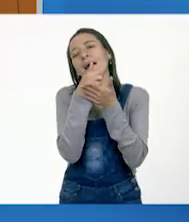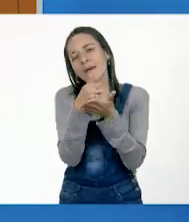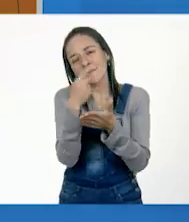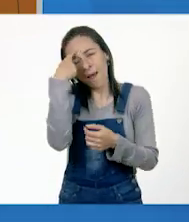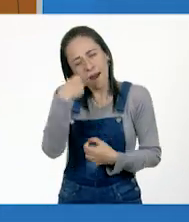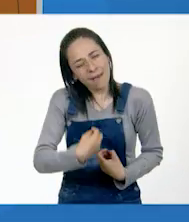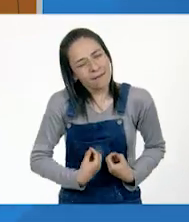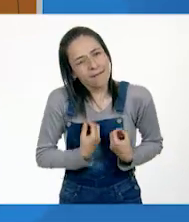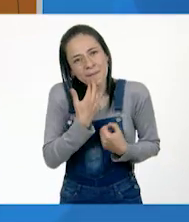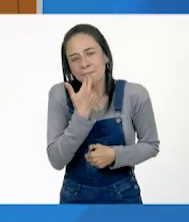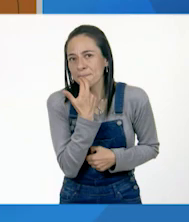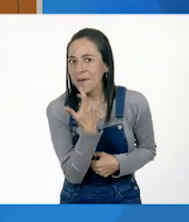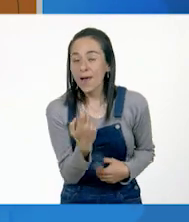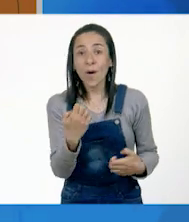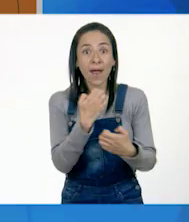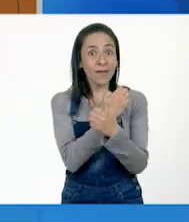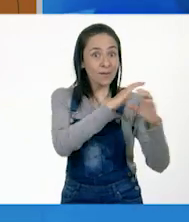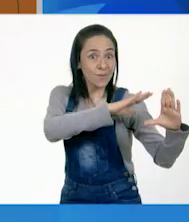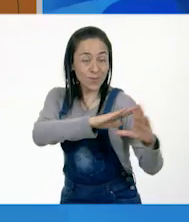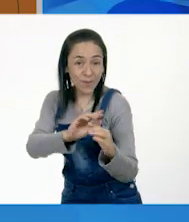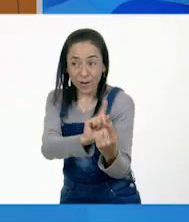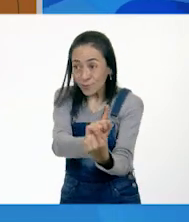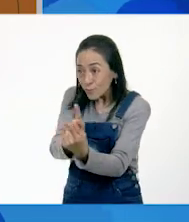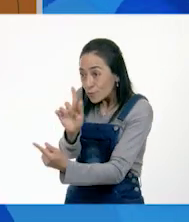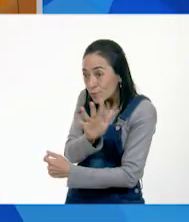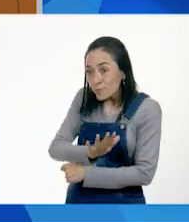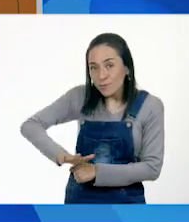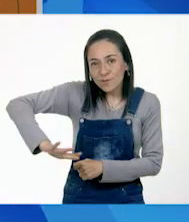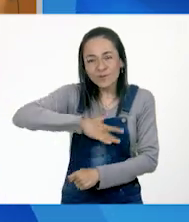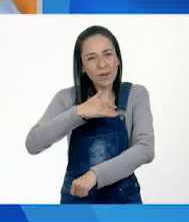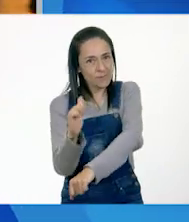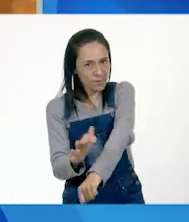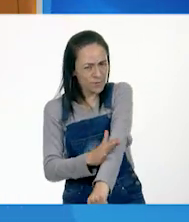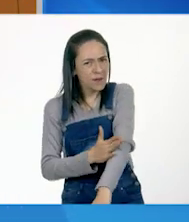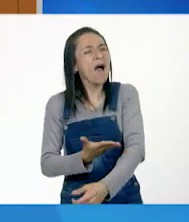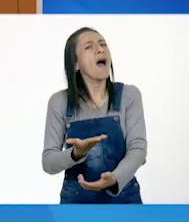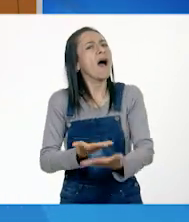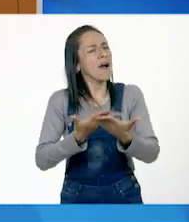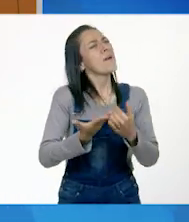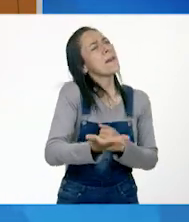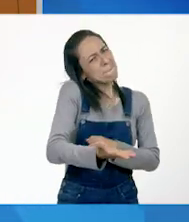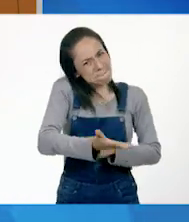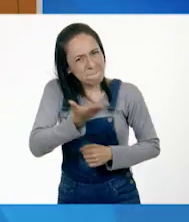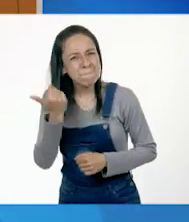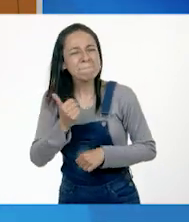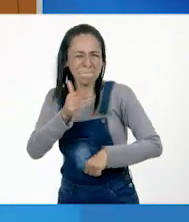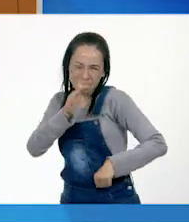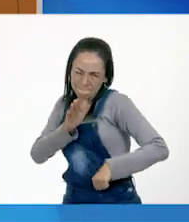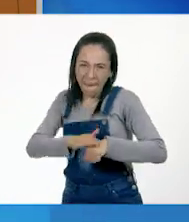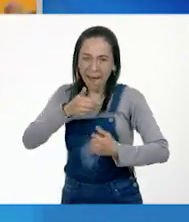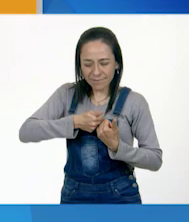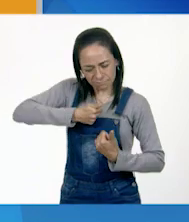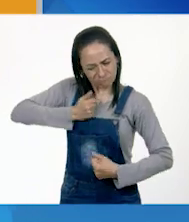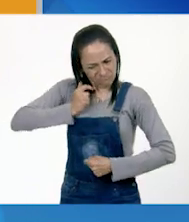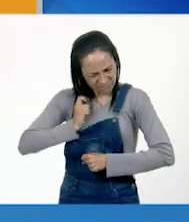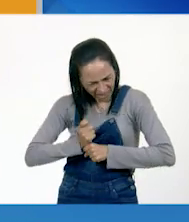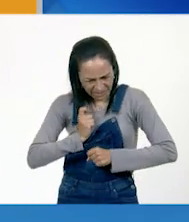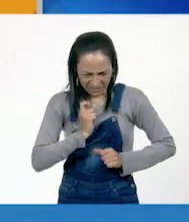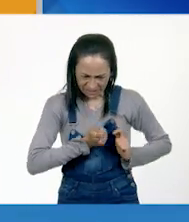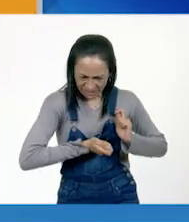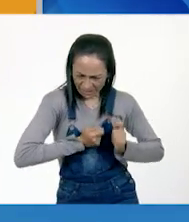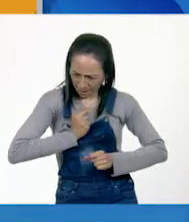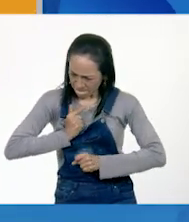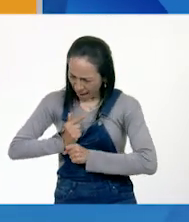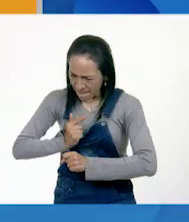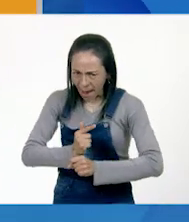Educación socioemocional. Vamos recorriendo un poco más y reconociendo sensaciones. ¿Cómo es